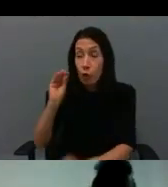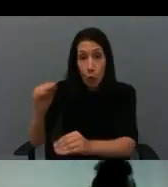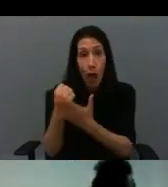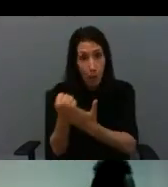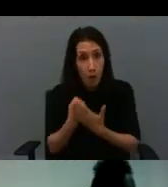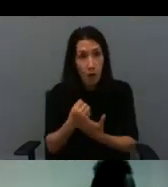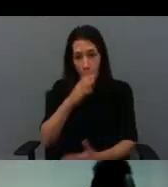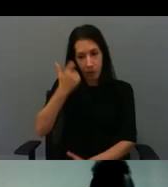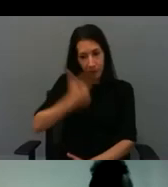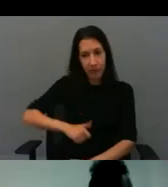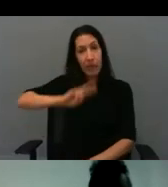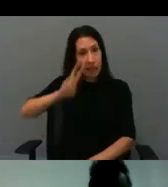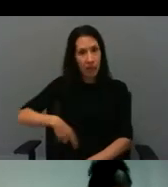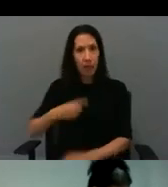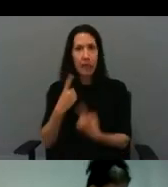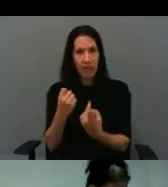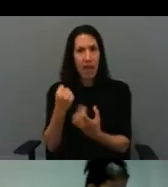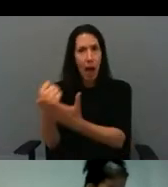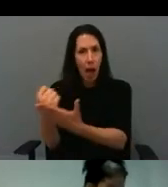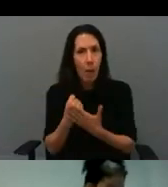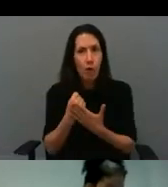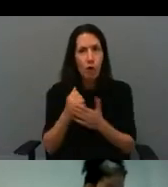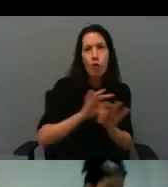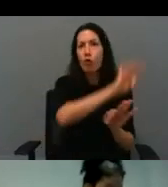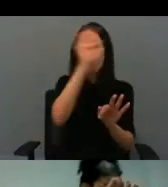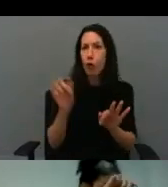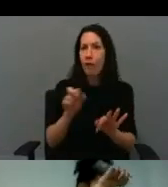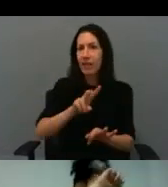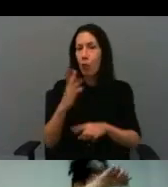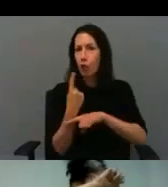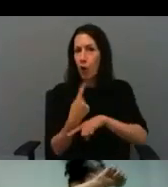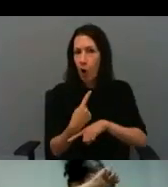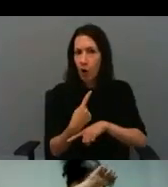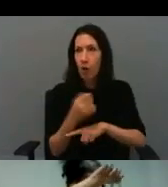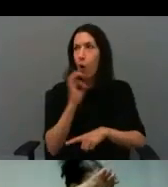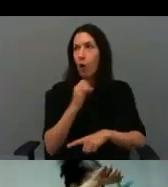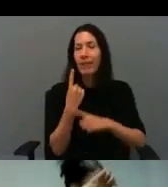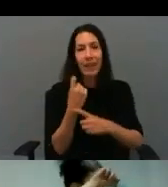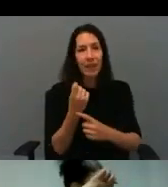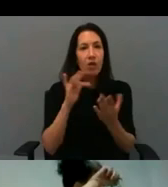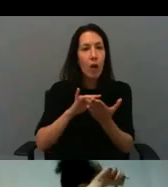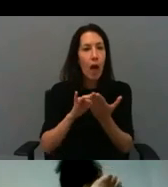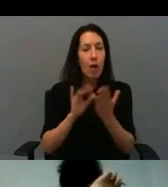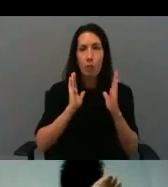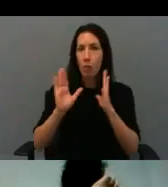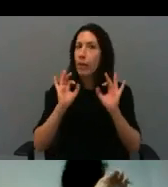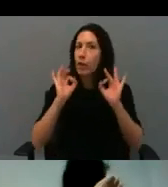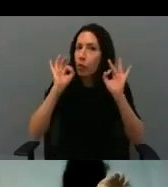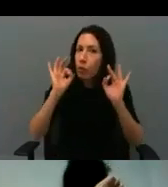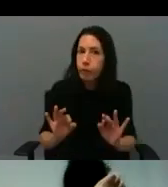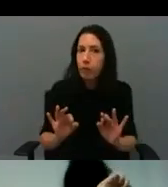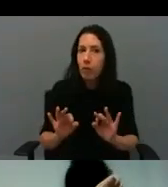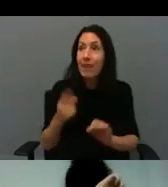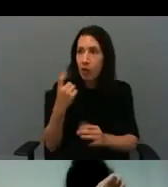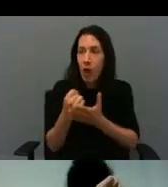soy una persona que necesita apoyo las 24 horas del día o que necesito apoyo en un momento del día,